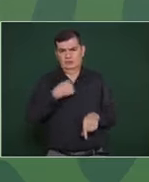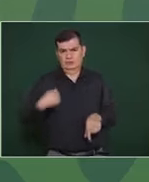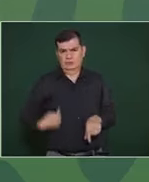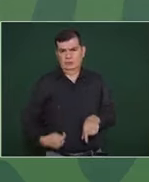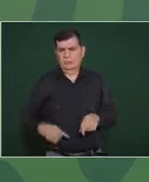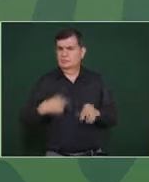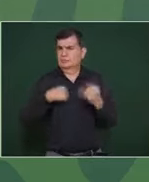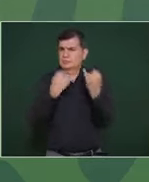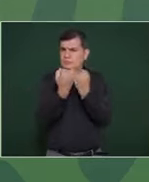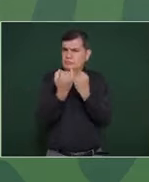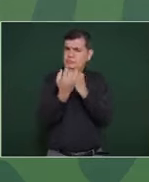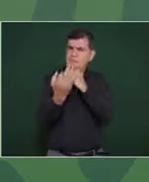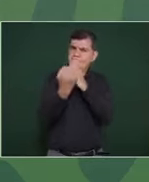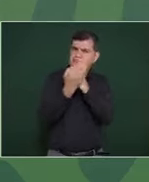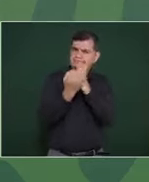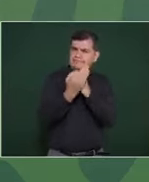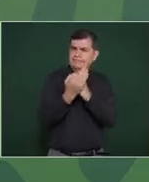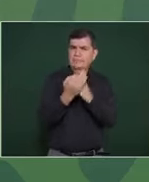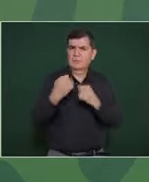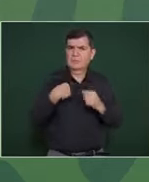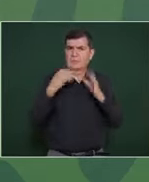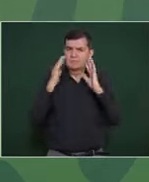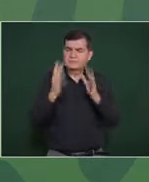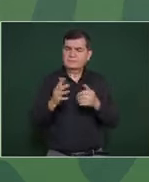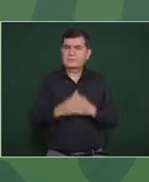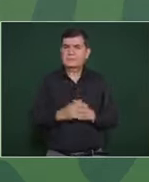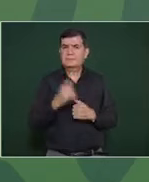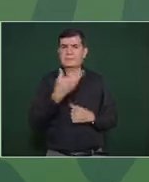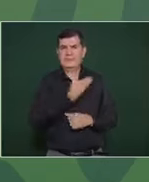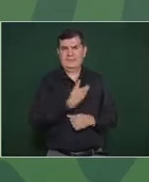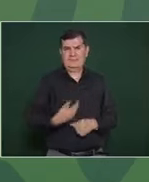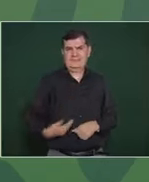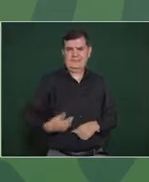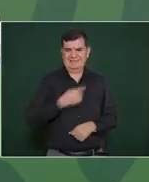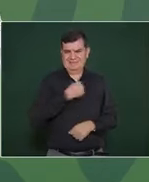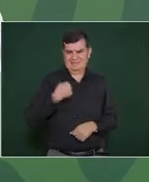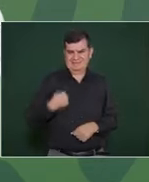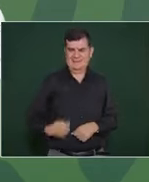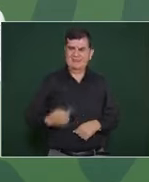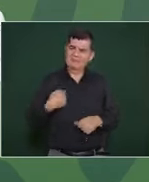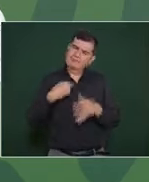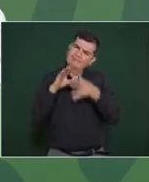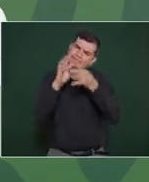China. Le hicimos al presidente de China